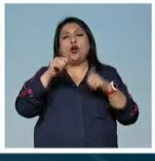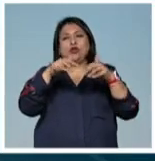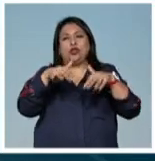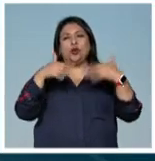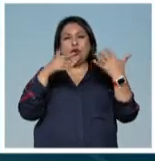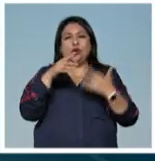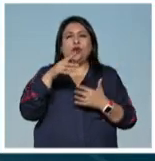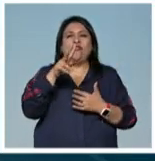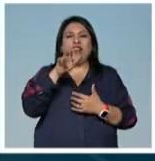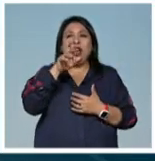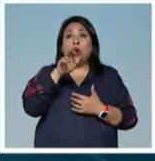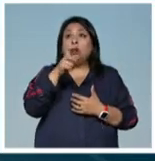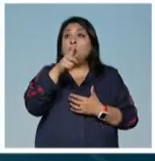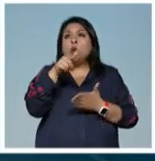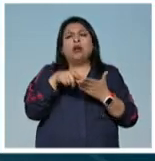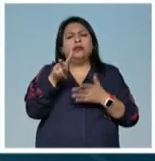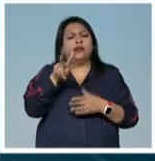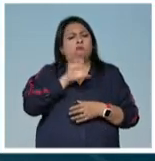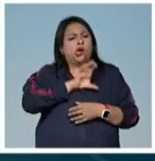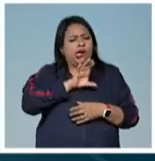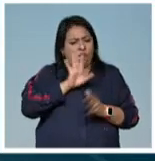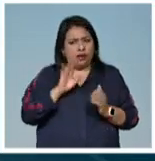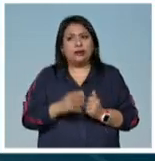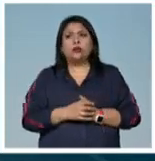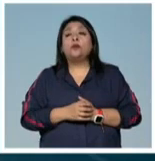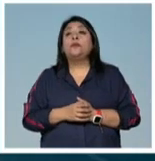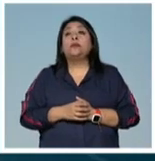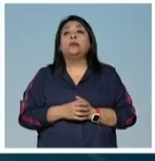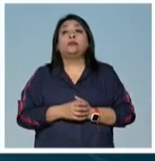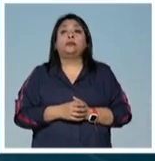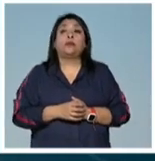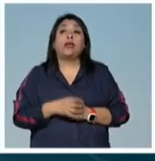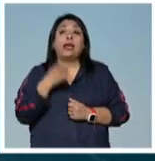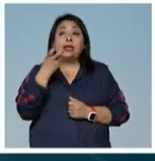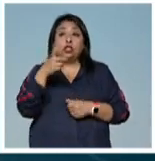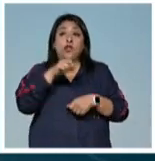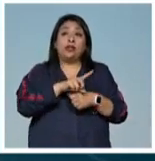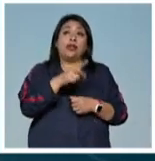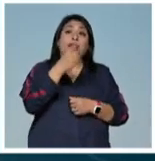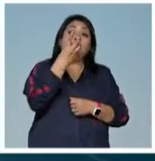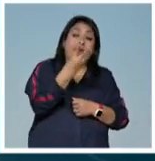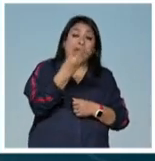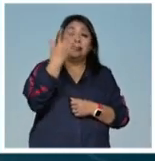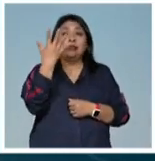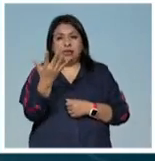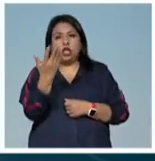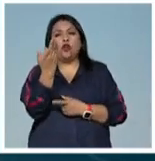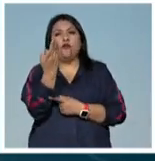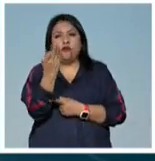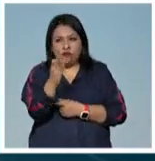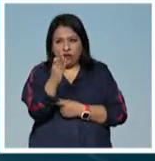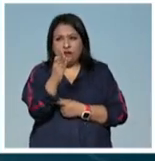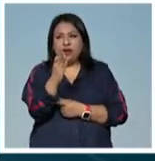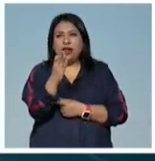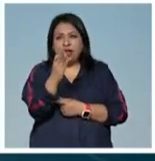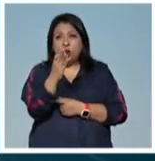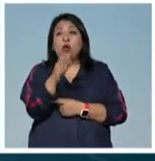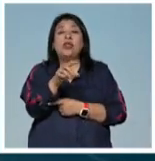un recinto al que le tengo mucho cariño. Esto será los días 3 y 5 de febrero,